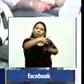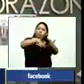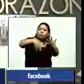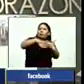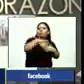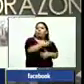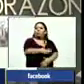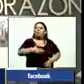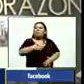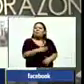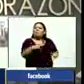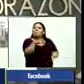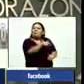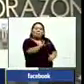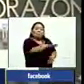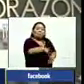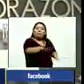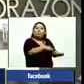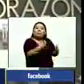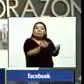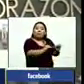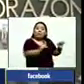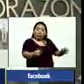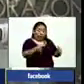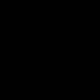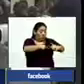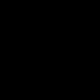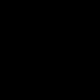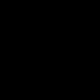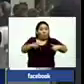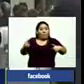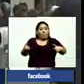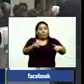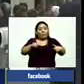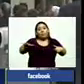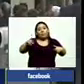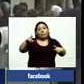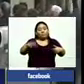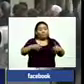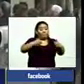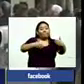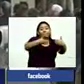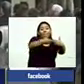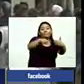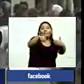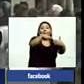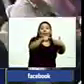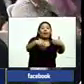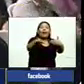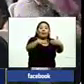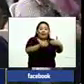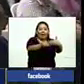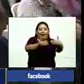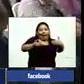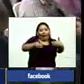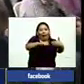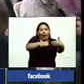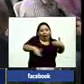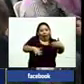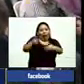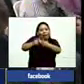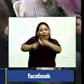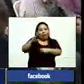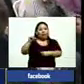recreación. Se trata de la Plaza Tecleños de Corazón. Ubicada en la zona norponiente del Parque Cafetalón, cuenta con